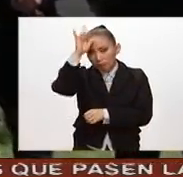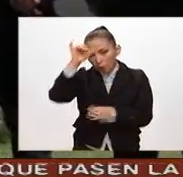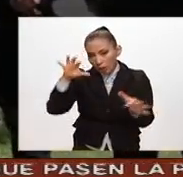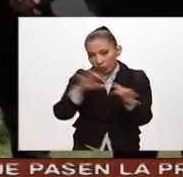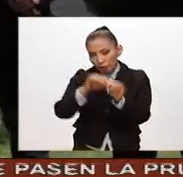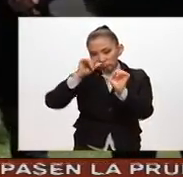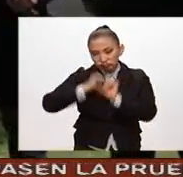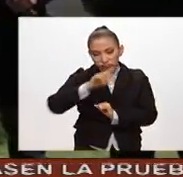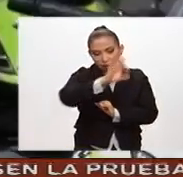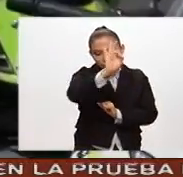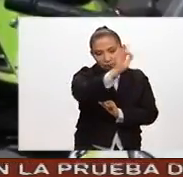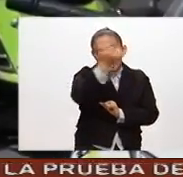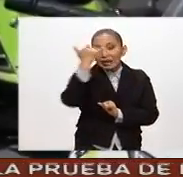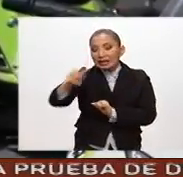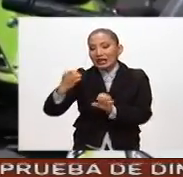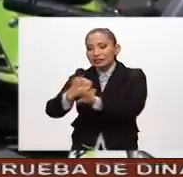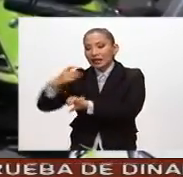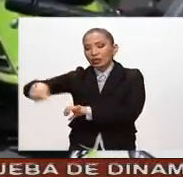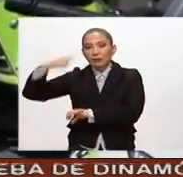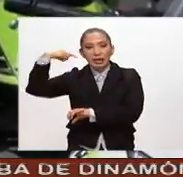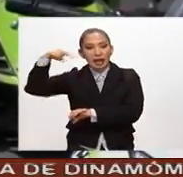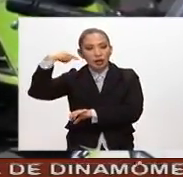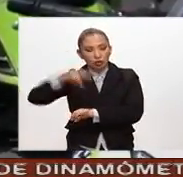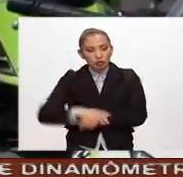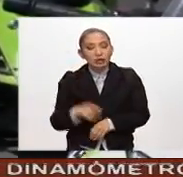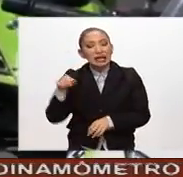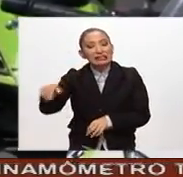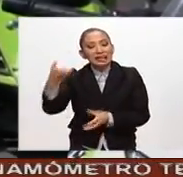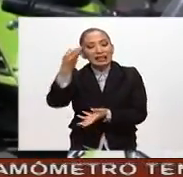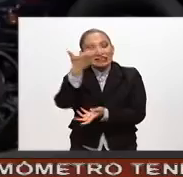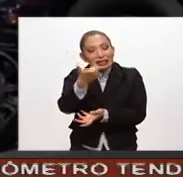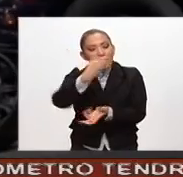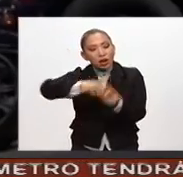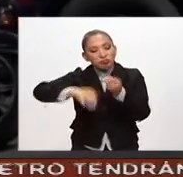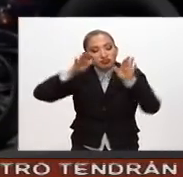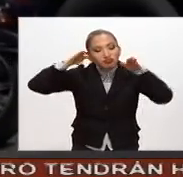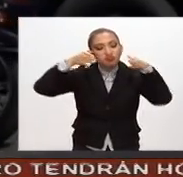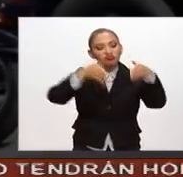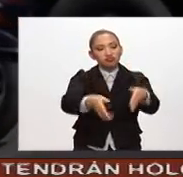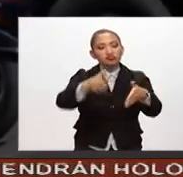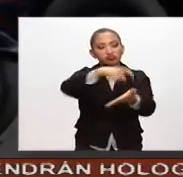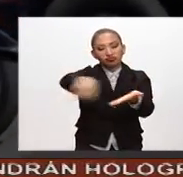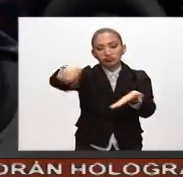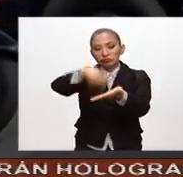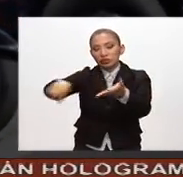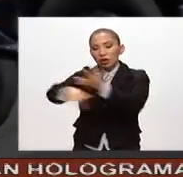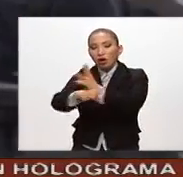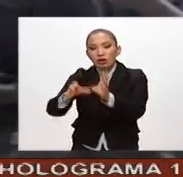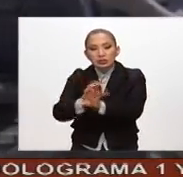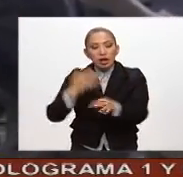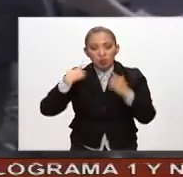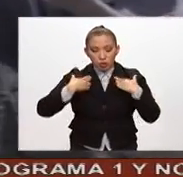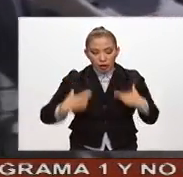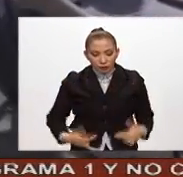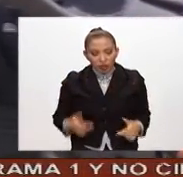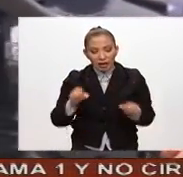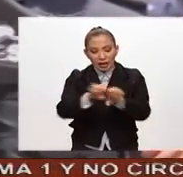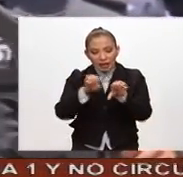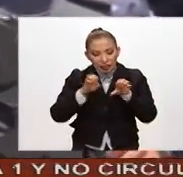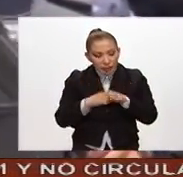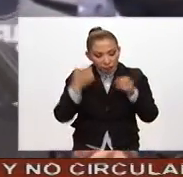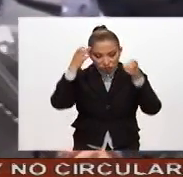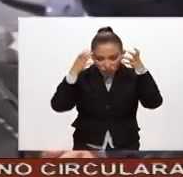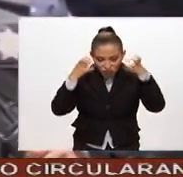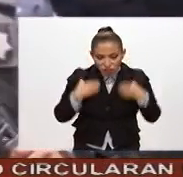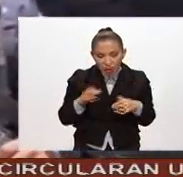acordaron autoridades federales y del estado de Veracruz. Dichos recursos se destinarán a la adquisición de bienes como uniformes, equipos